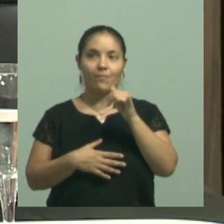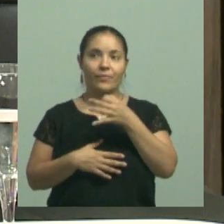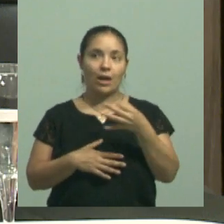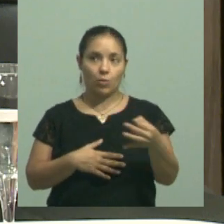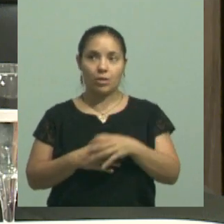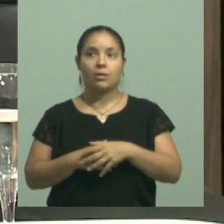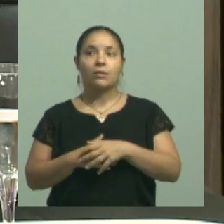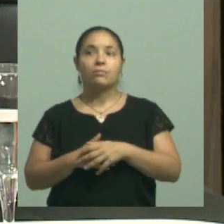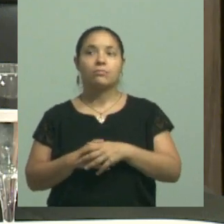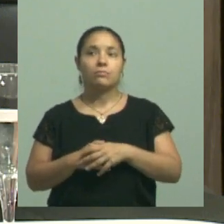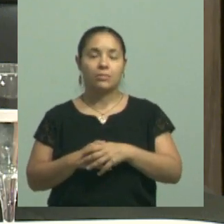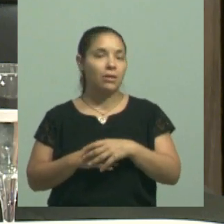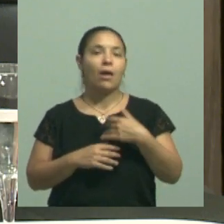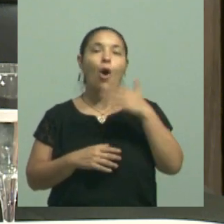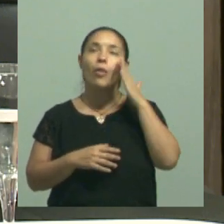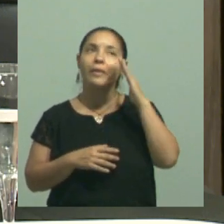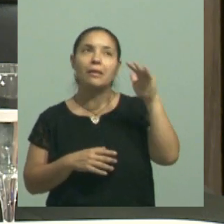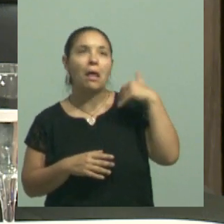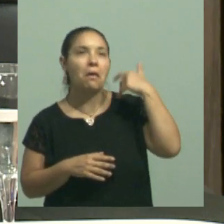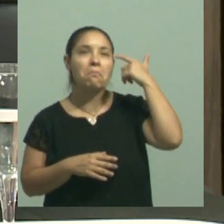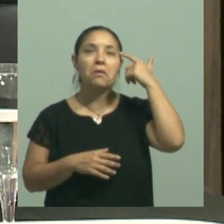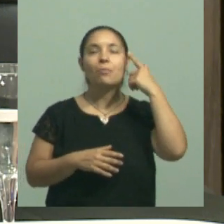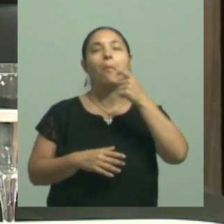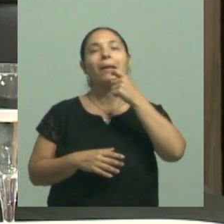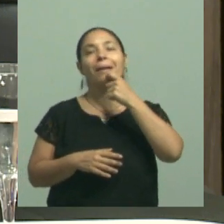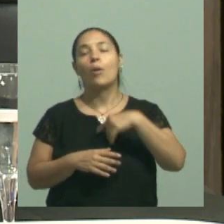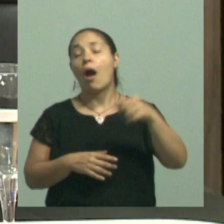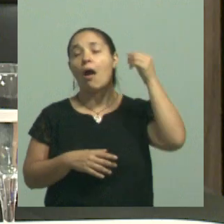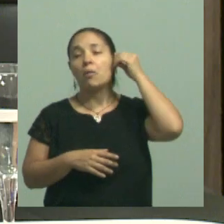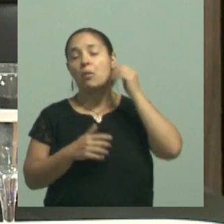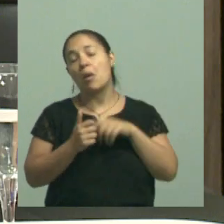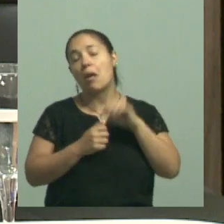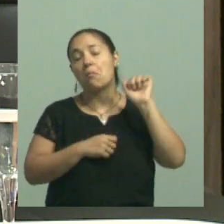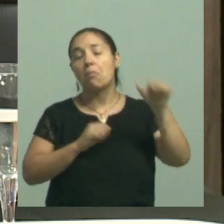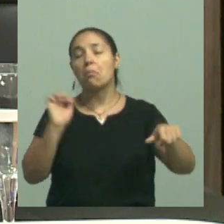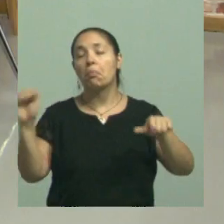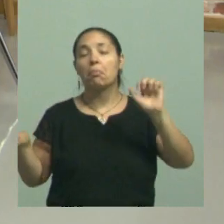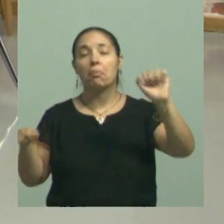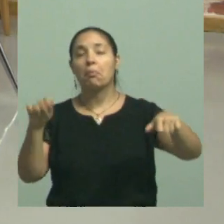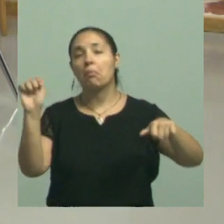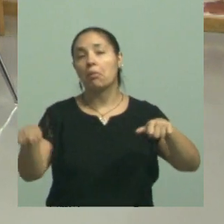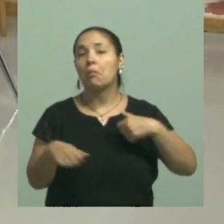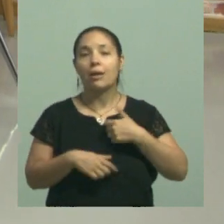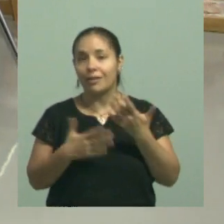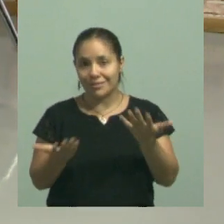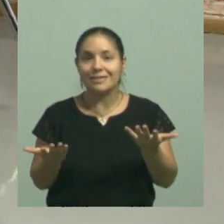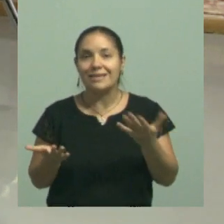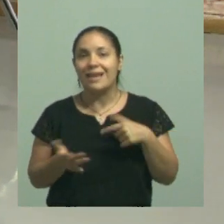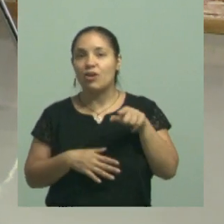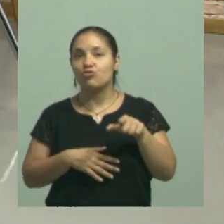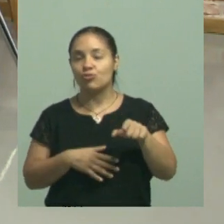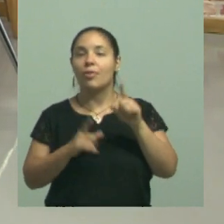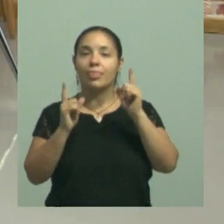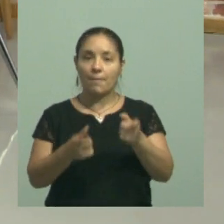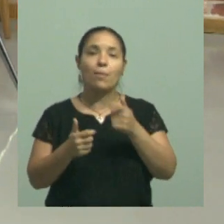más vulnerables sea... distraídos, no sé, se me ocurre pensar, mucha gente que anda con un auricular y no se da ni cuenta de lo que le puede estar sucediendo alrededor. Exacto. ¿No? O que